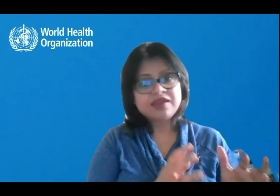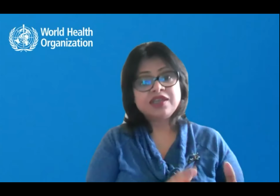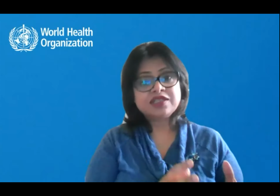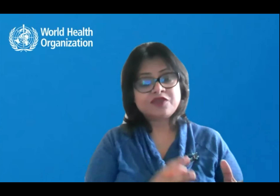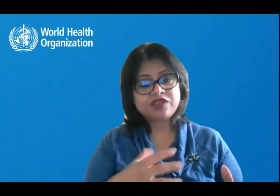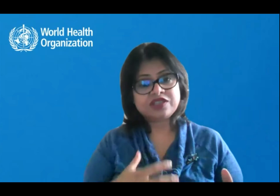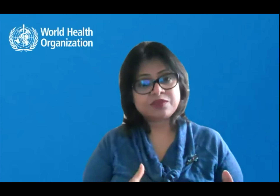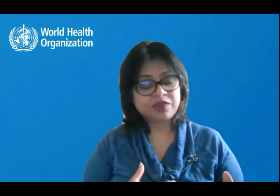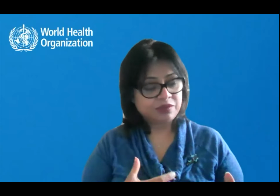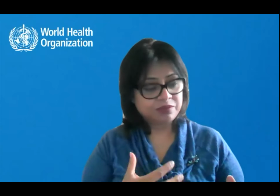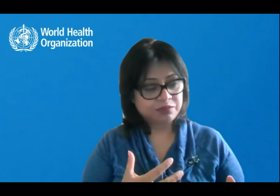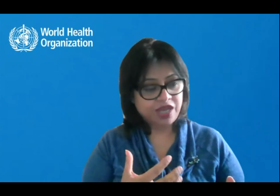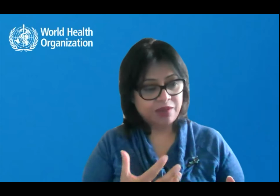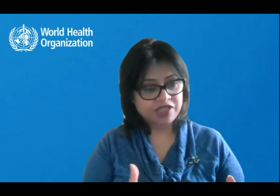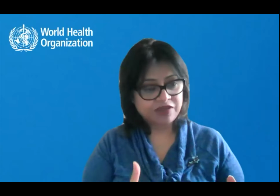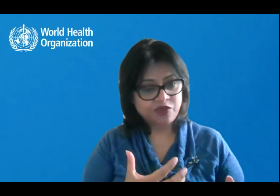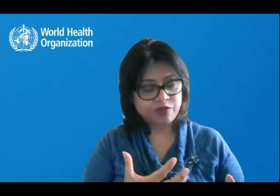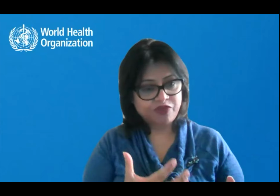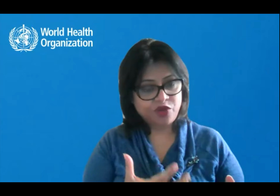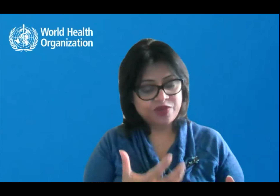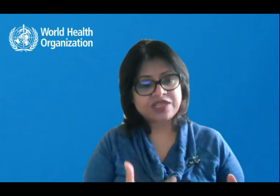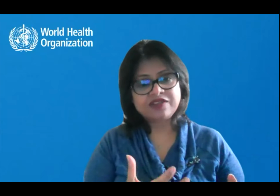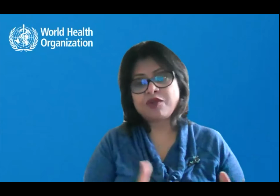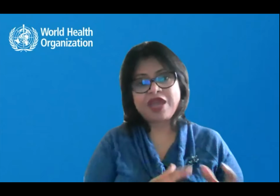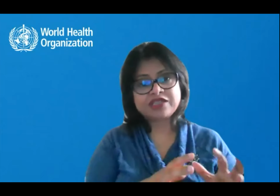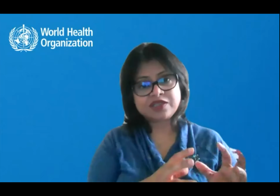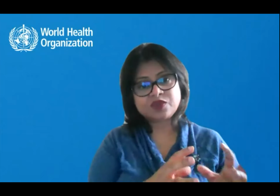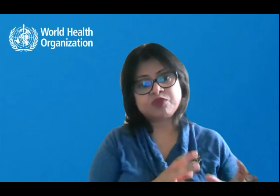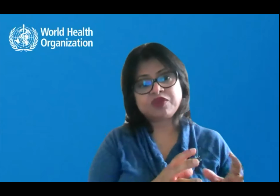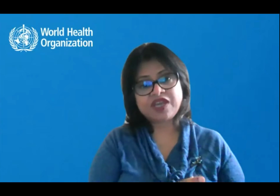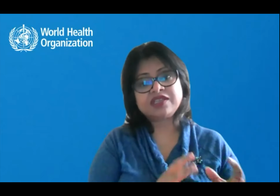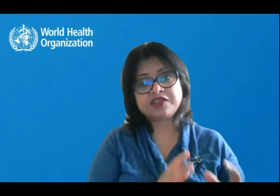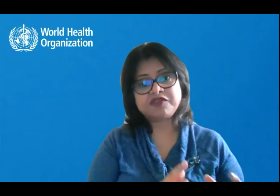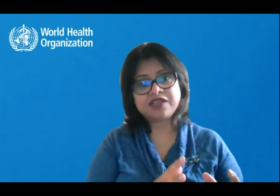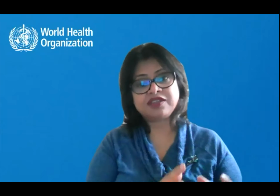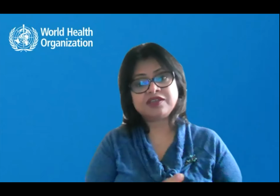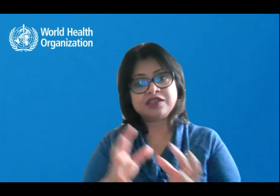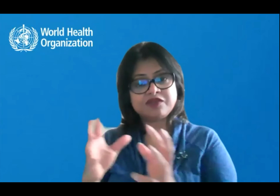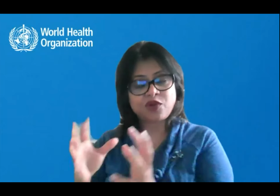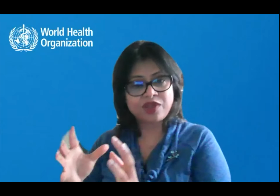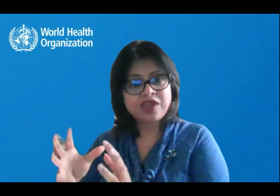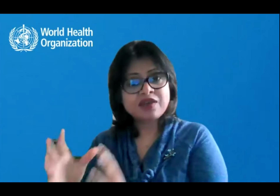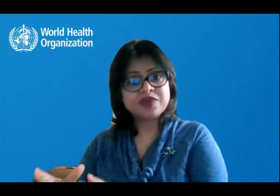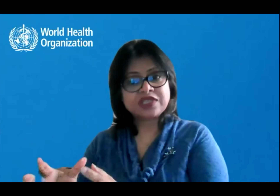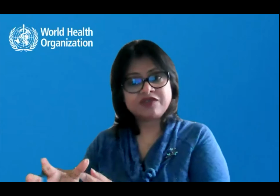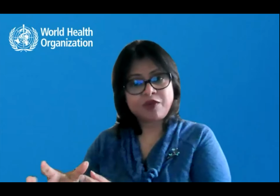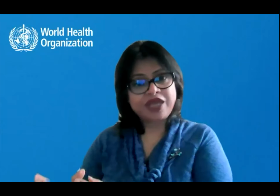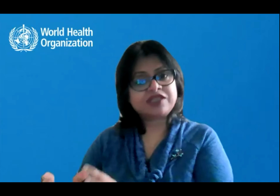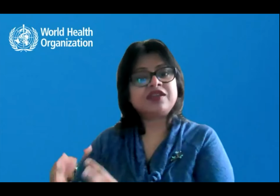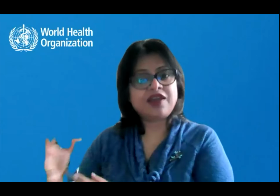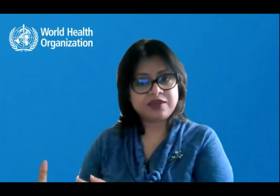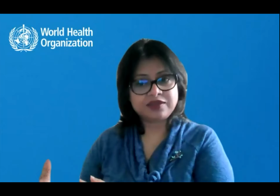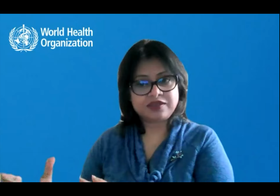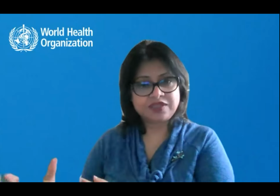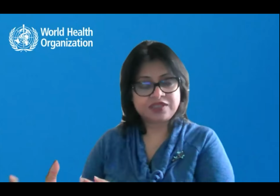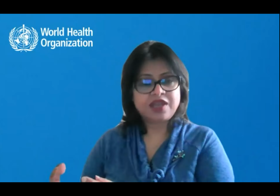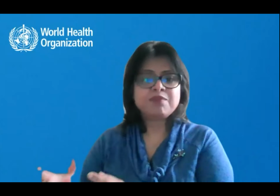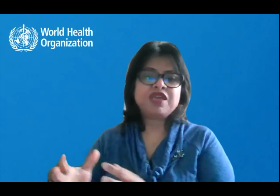en países en vías de desarrollo, sus necesidades de tomar acciones informadas